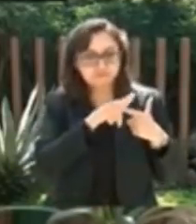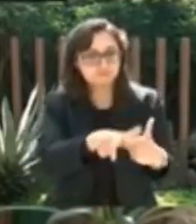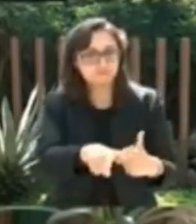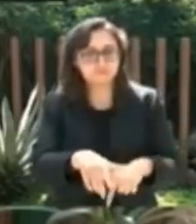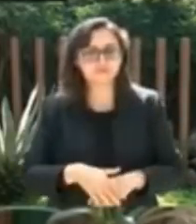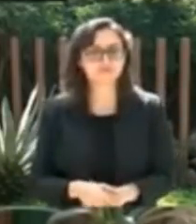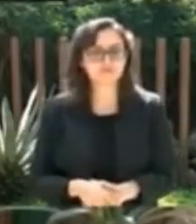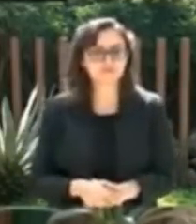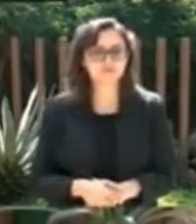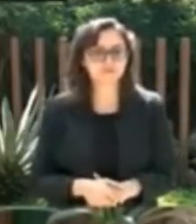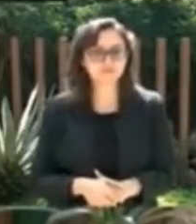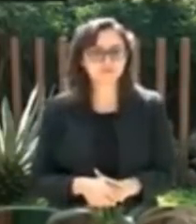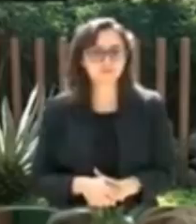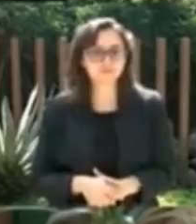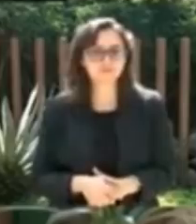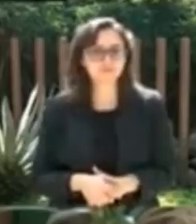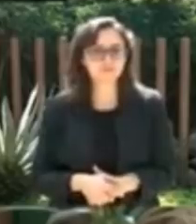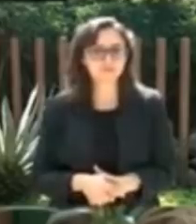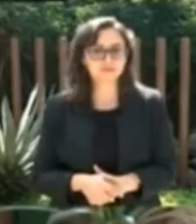Entonces, aportes